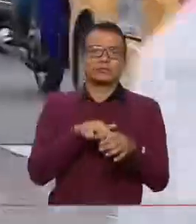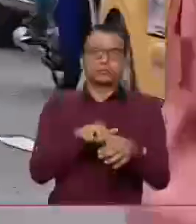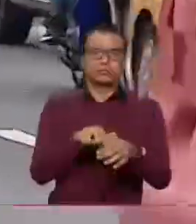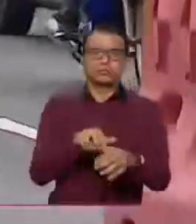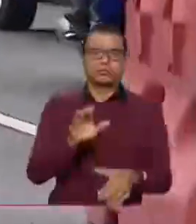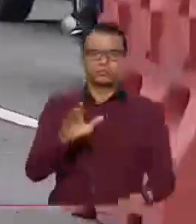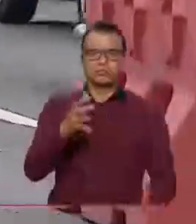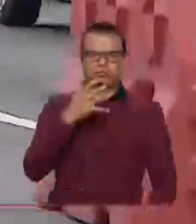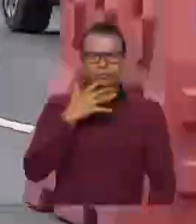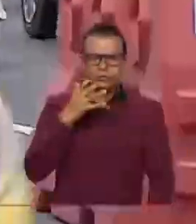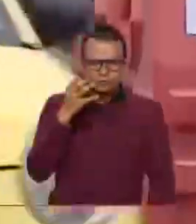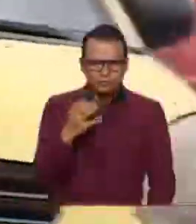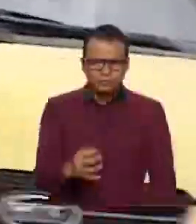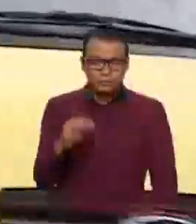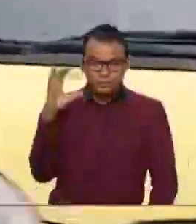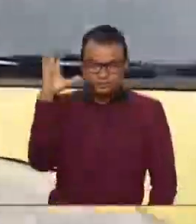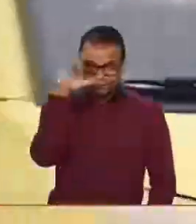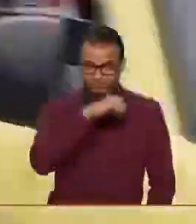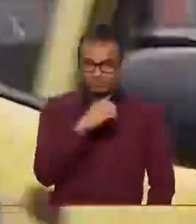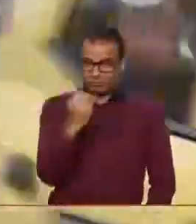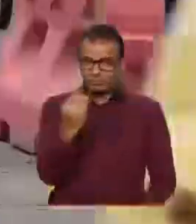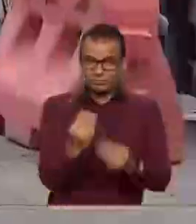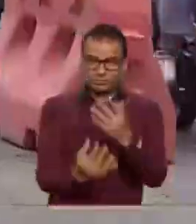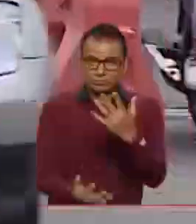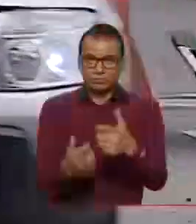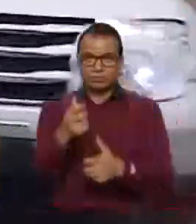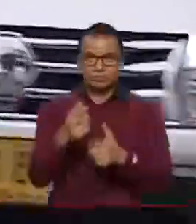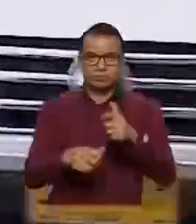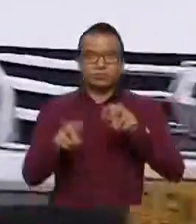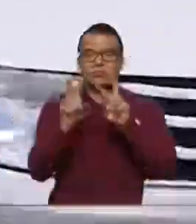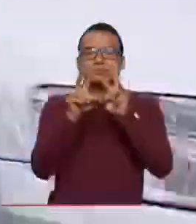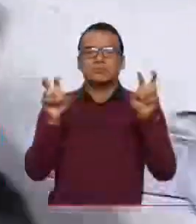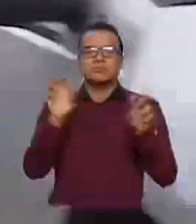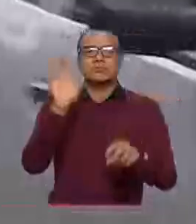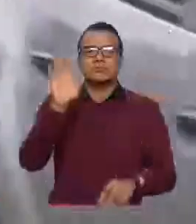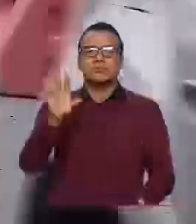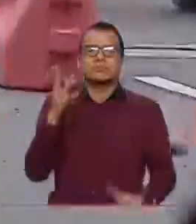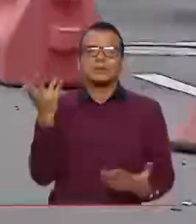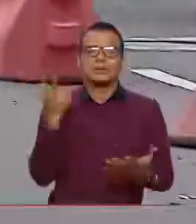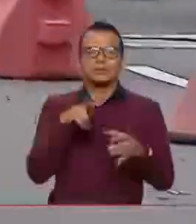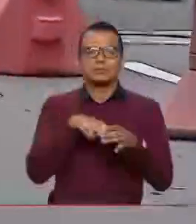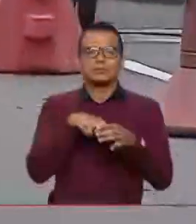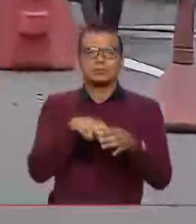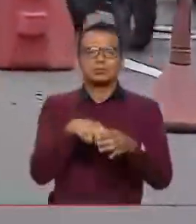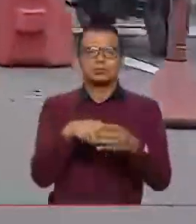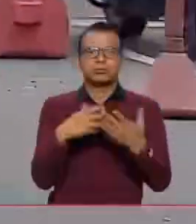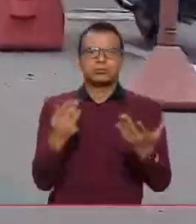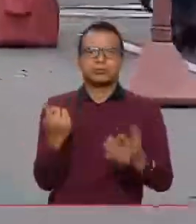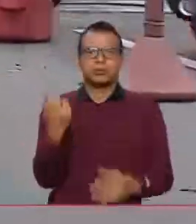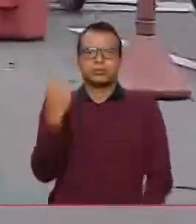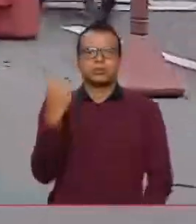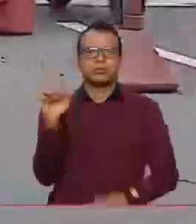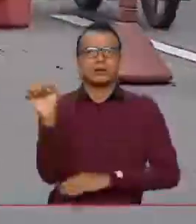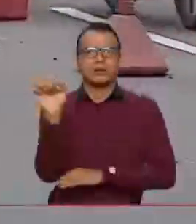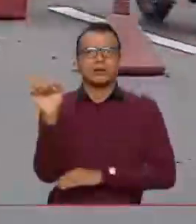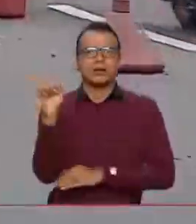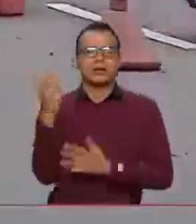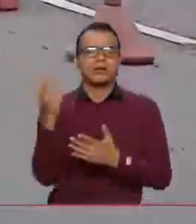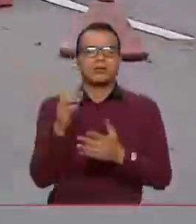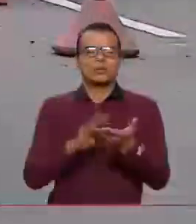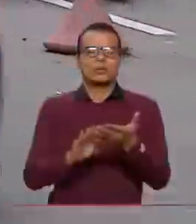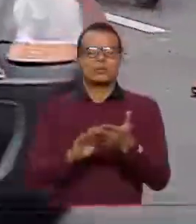observar precisamente las dificultades en materia de movilidad. Se reduce un carril, hay congestión.